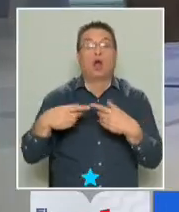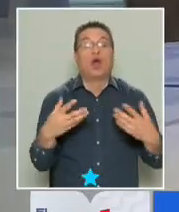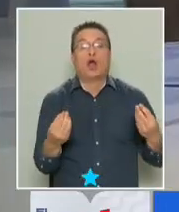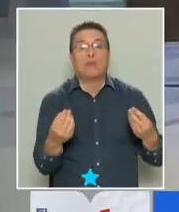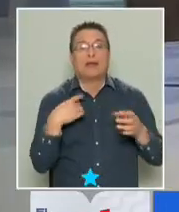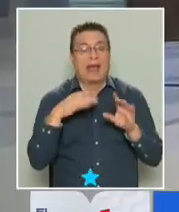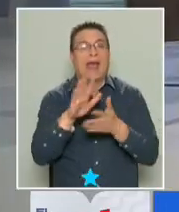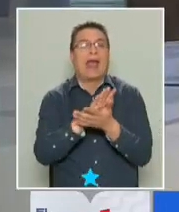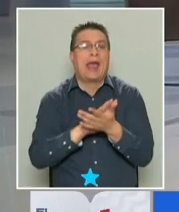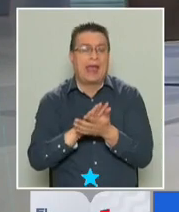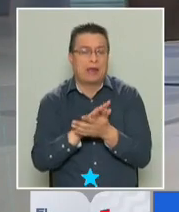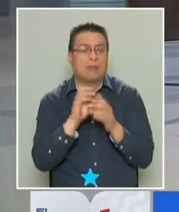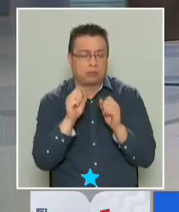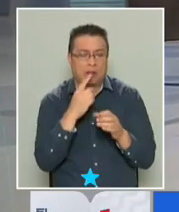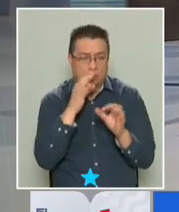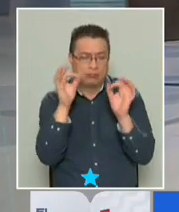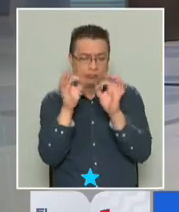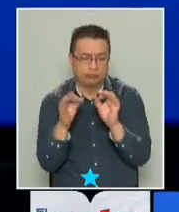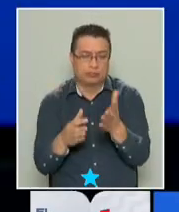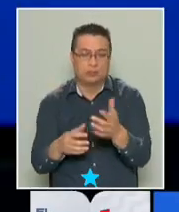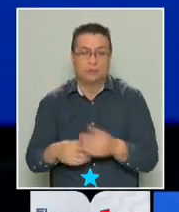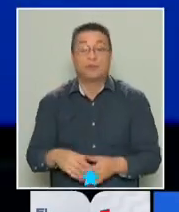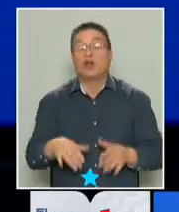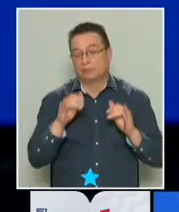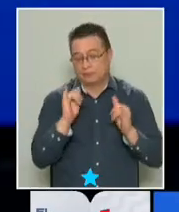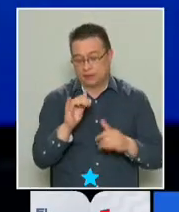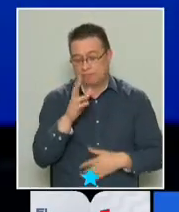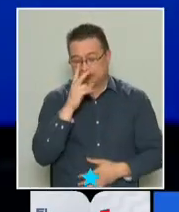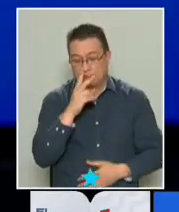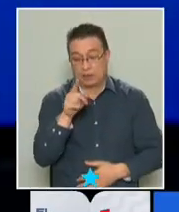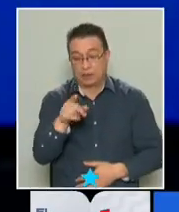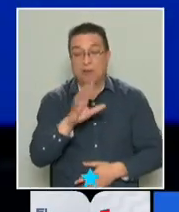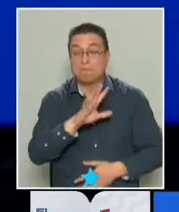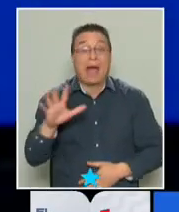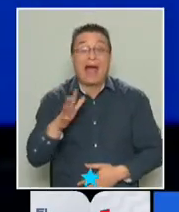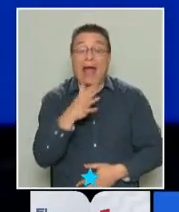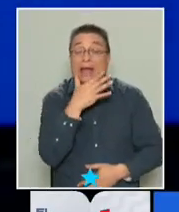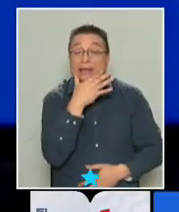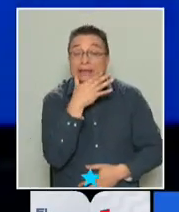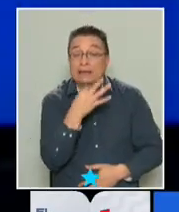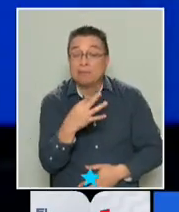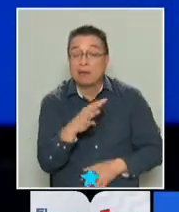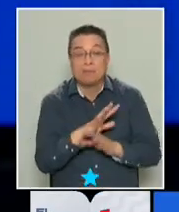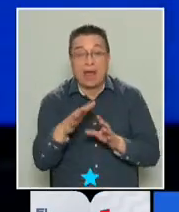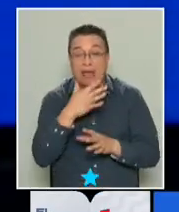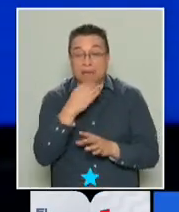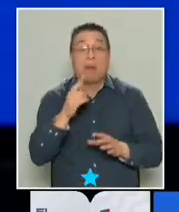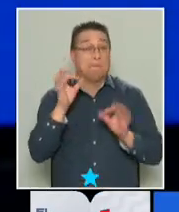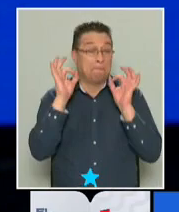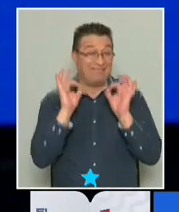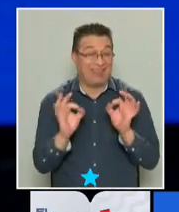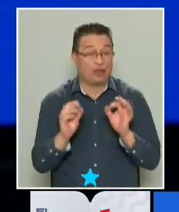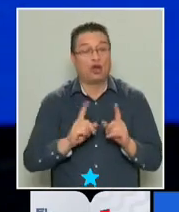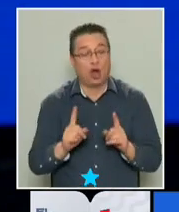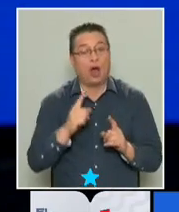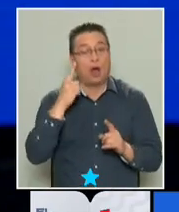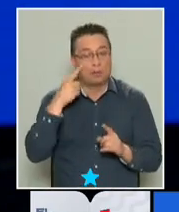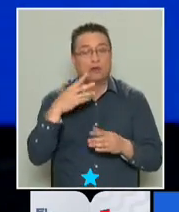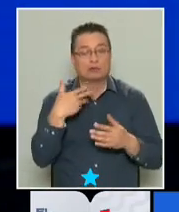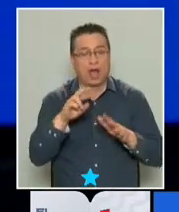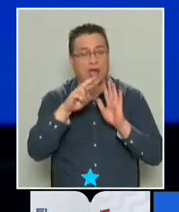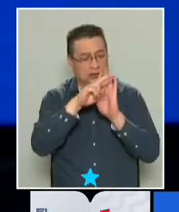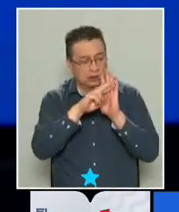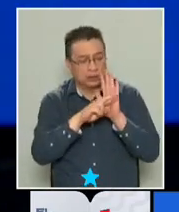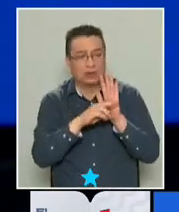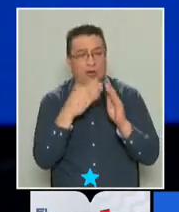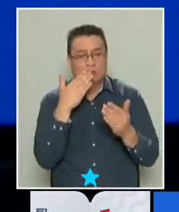ejemplifiquemos poquitos es posible en esta compleja de acuerdo mira yo creo que lo más simple aunque no es lo perfecto es esta regla que se compensó